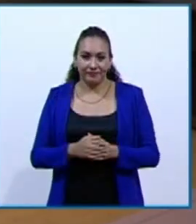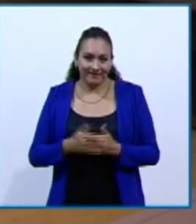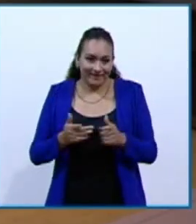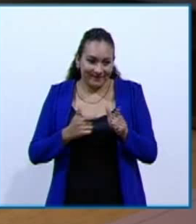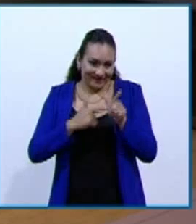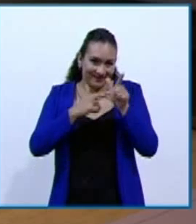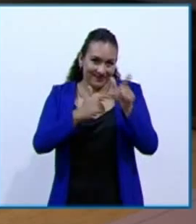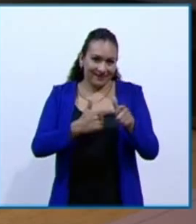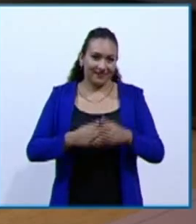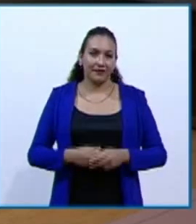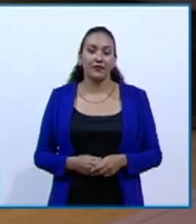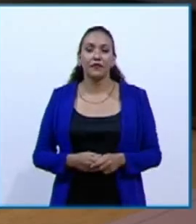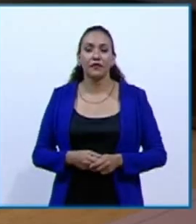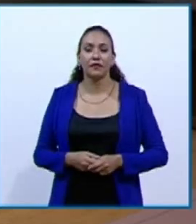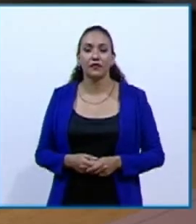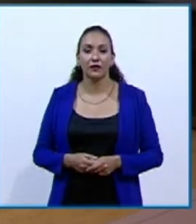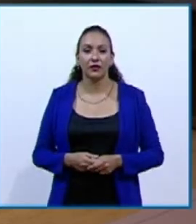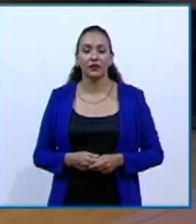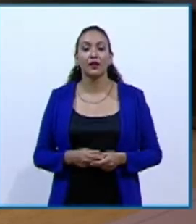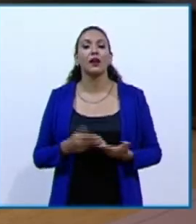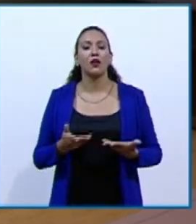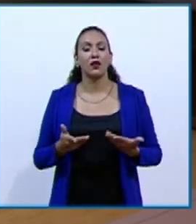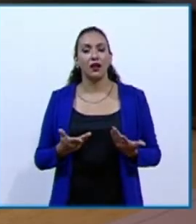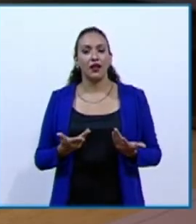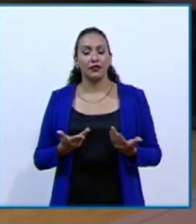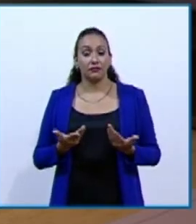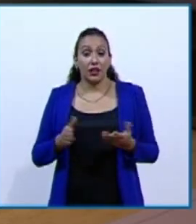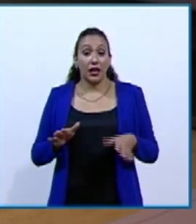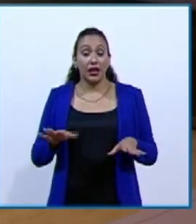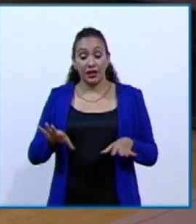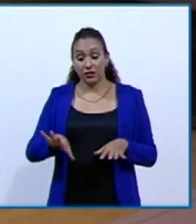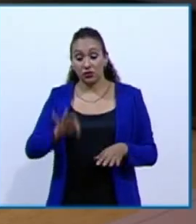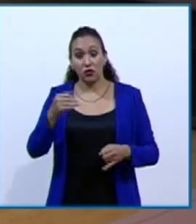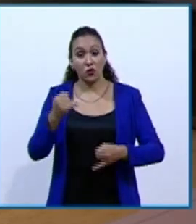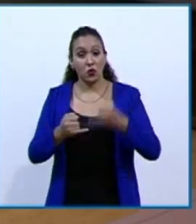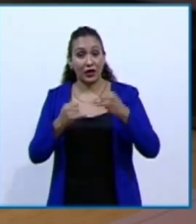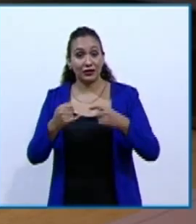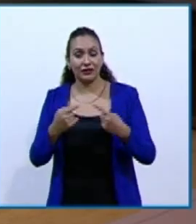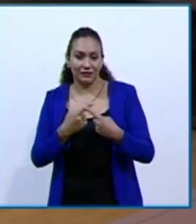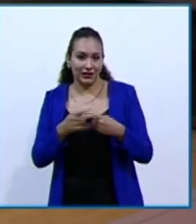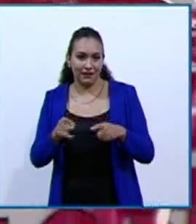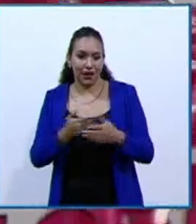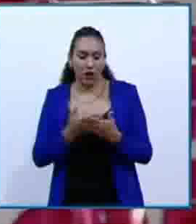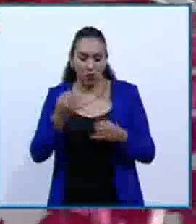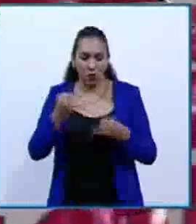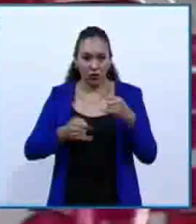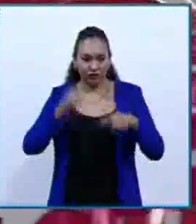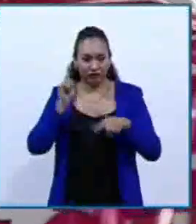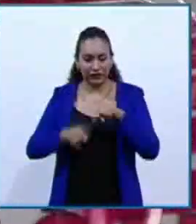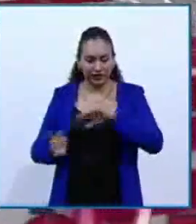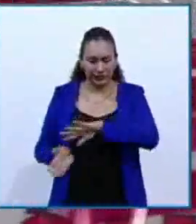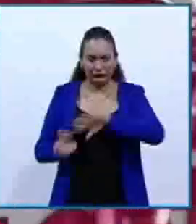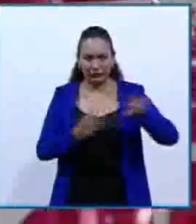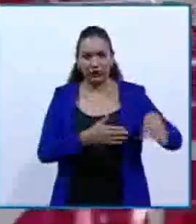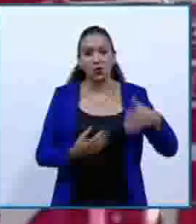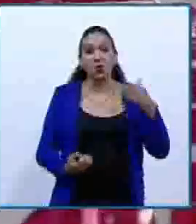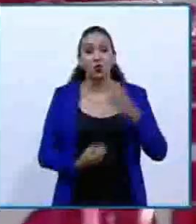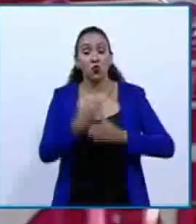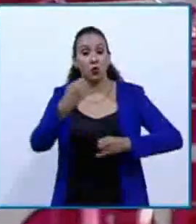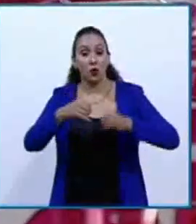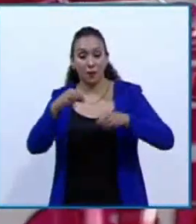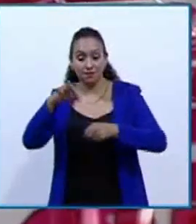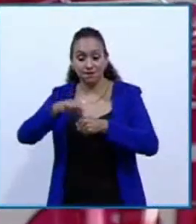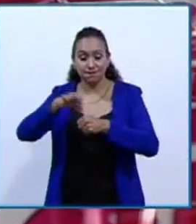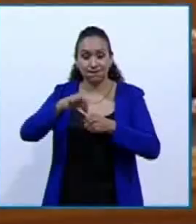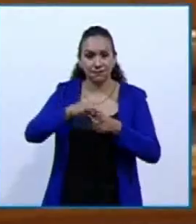este tema. El paso hacia un modelo de elección por sufragio de todas las personas juzgadoras del país amplía las posibilidades de control